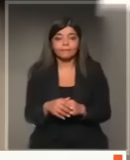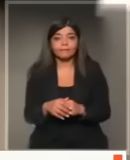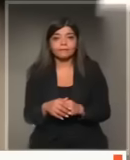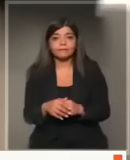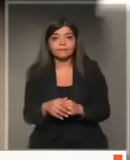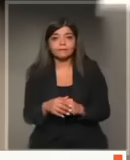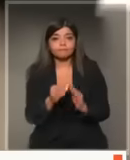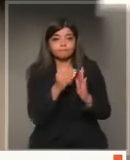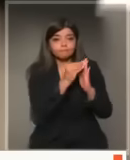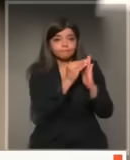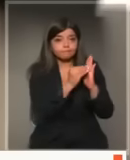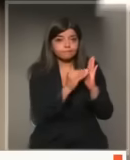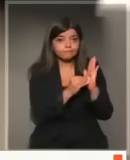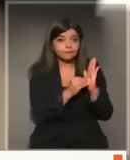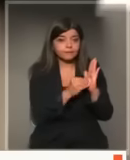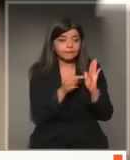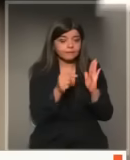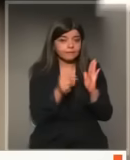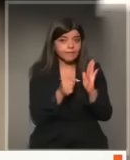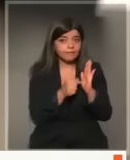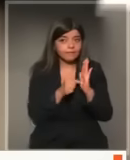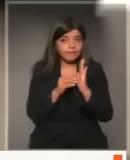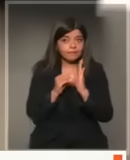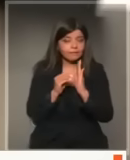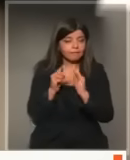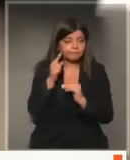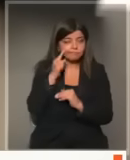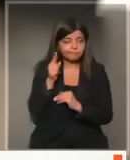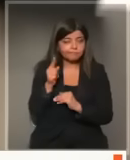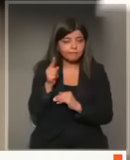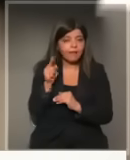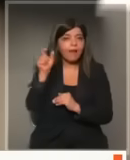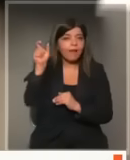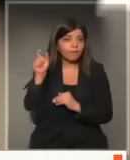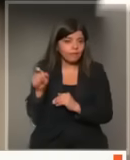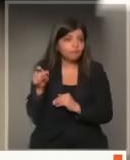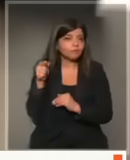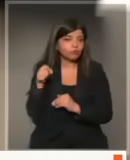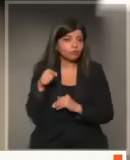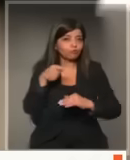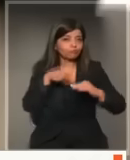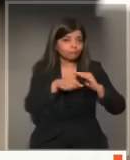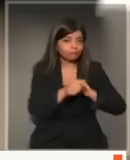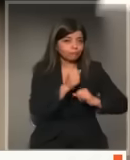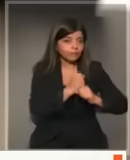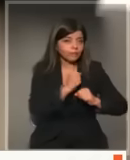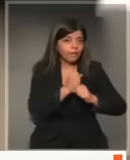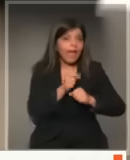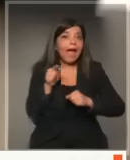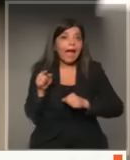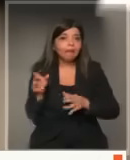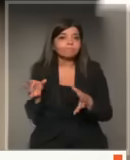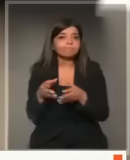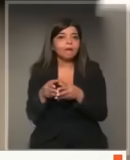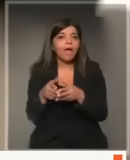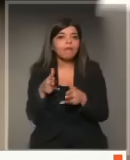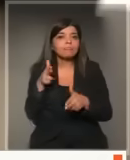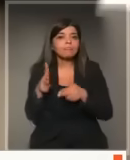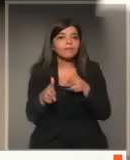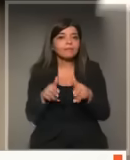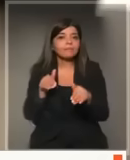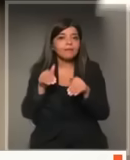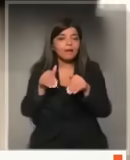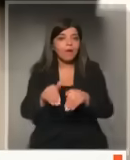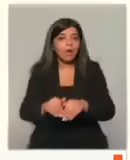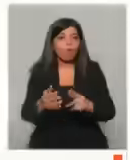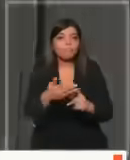Antecedentes directos que nos llevaron a concluir que se trataba de una facción del Tren de Aragua el que ejecutó ese secuestro el 8 de